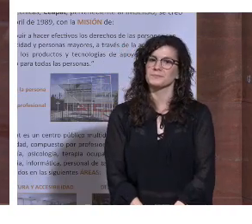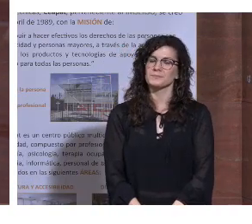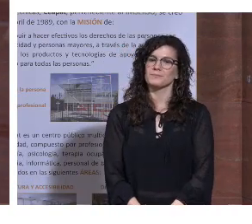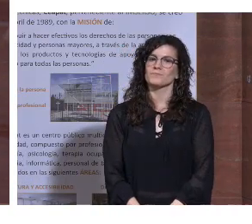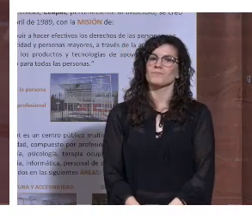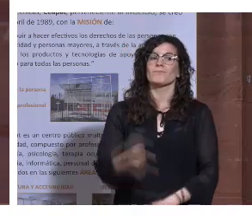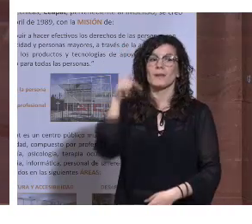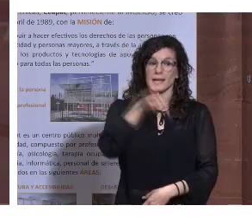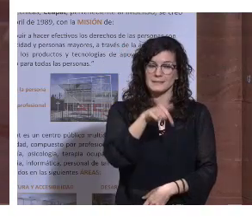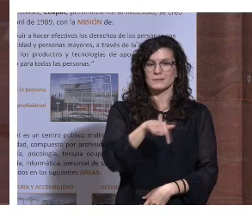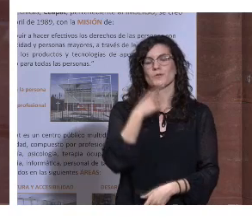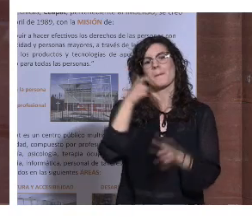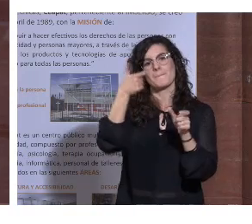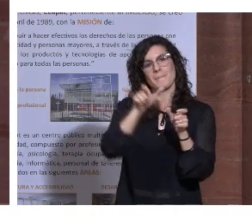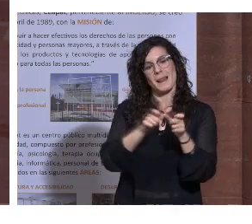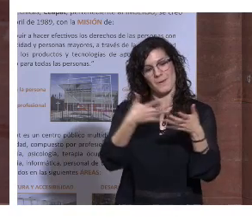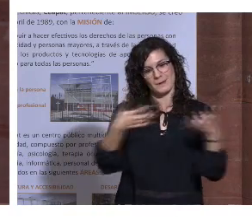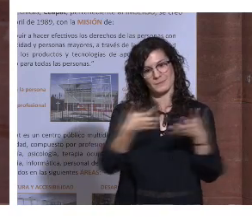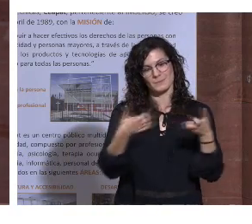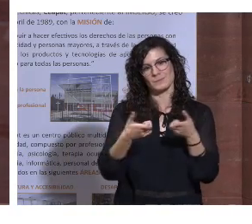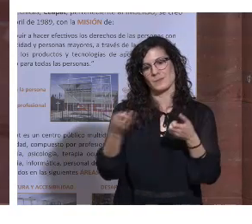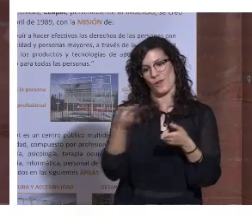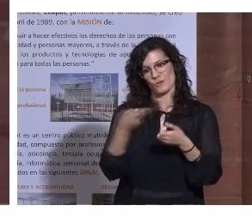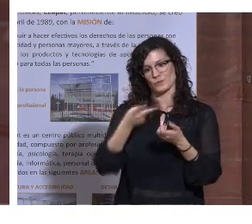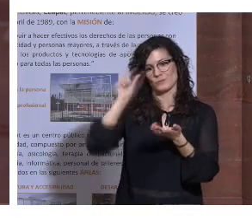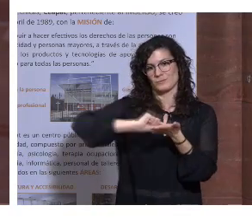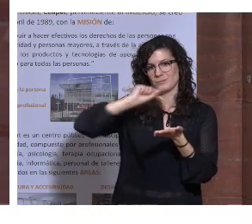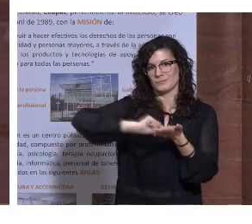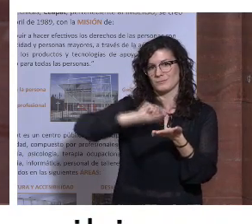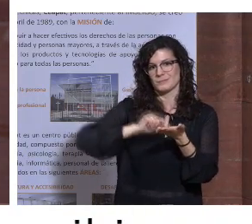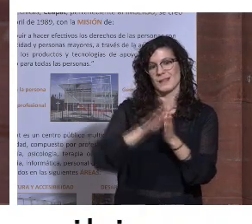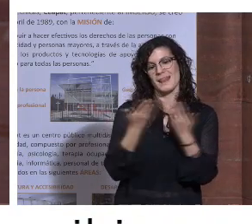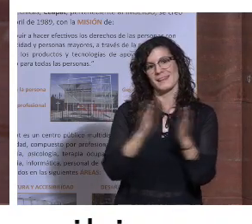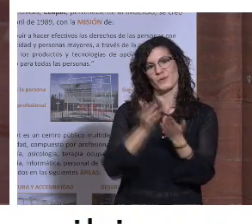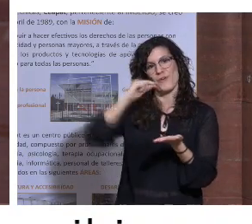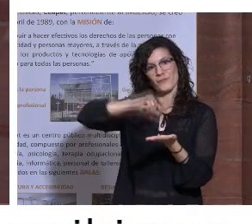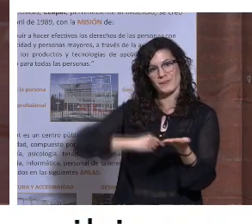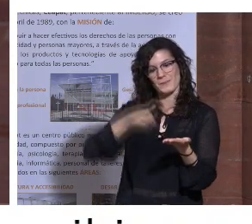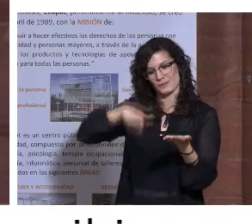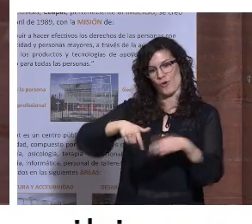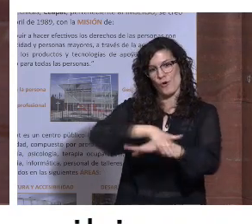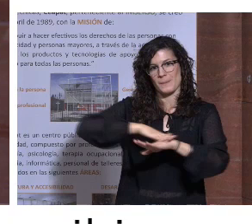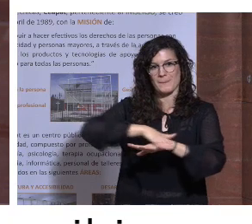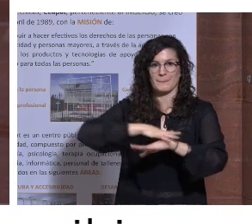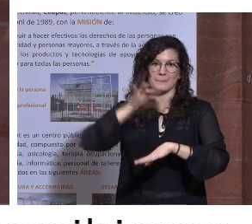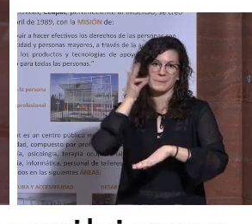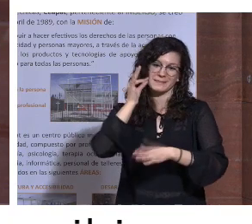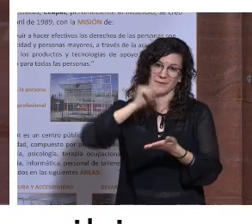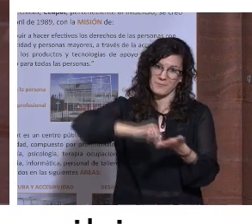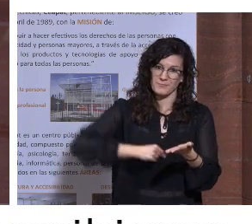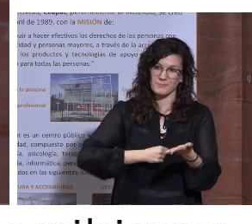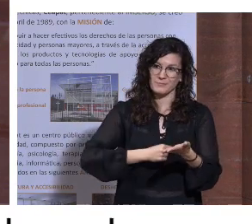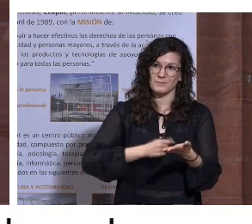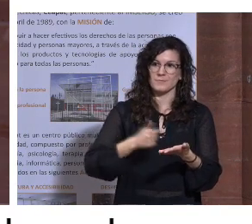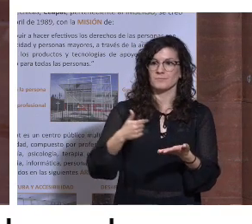Estas son las palabras que escribieron ambos en el libro de firmas que hoy ha firmado la ministra y que me